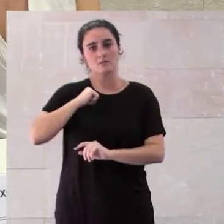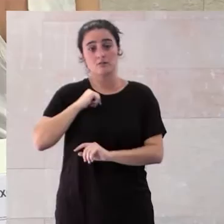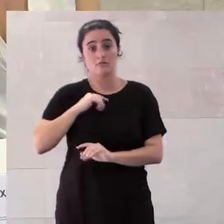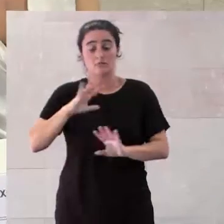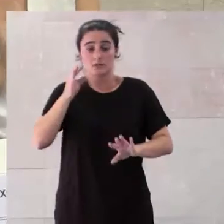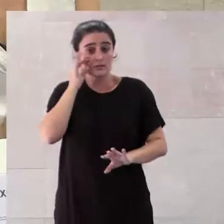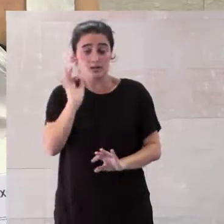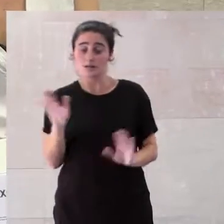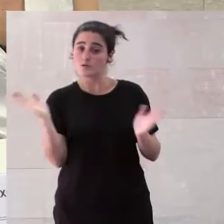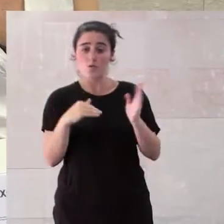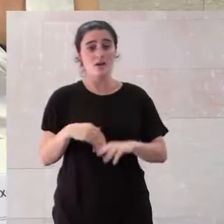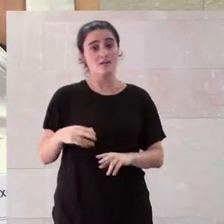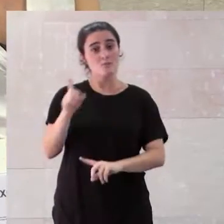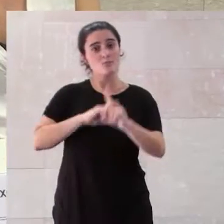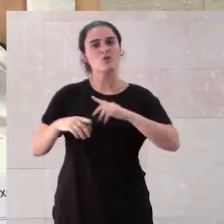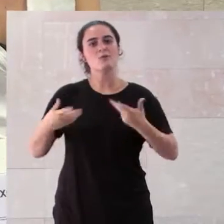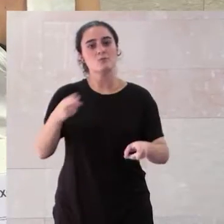son problemas políticos.